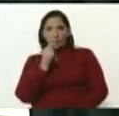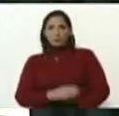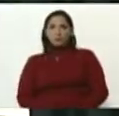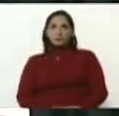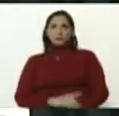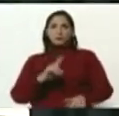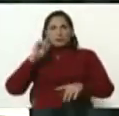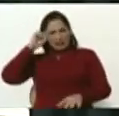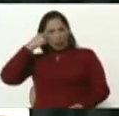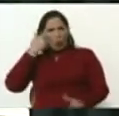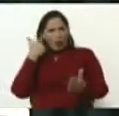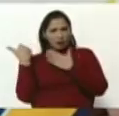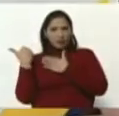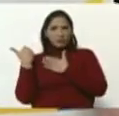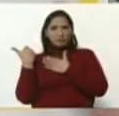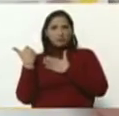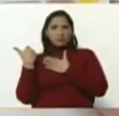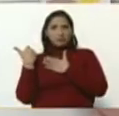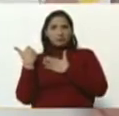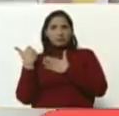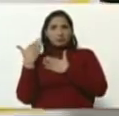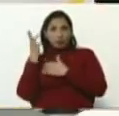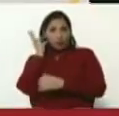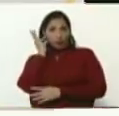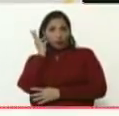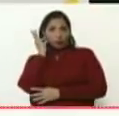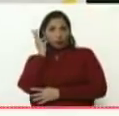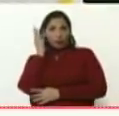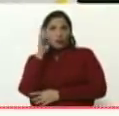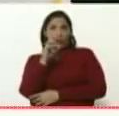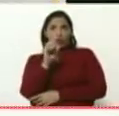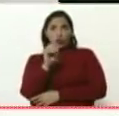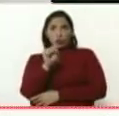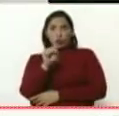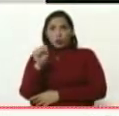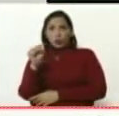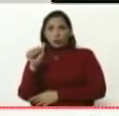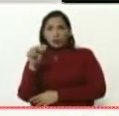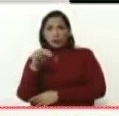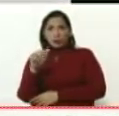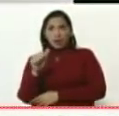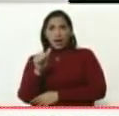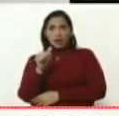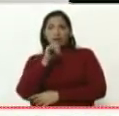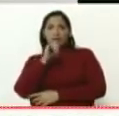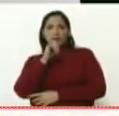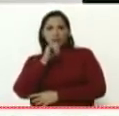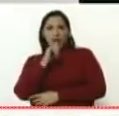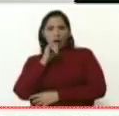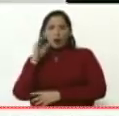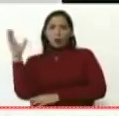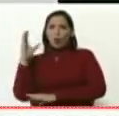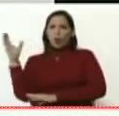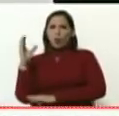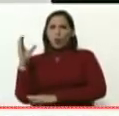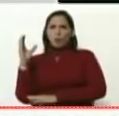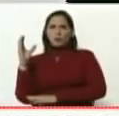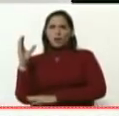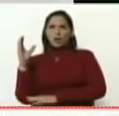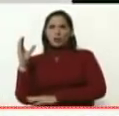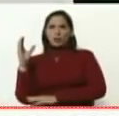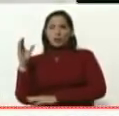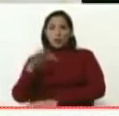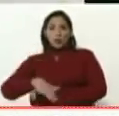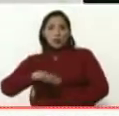¿Se acuerdan de esta joya que está aquí? La señora Rosana Barrera, que fue entrevistada por medios colombianos en una mega quinta con piscinas que